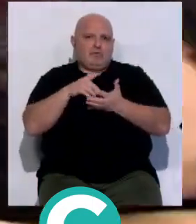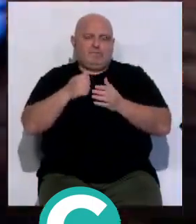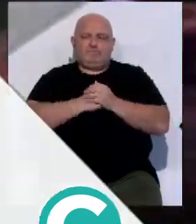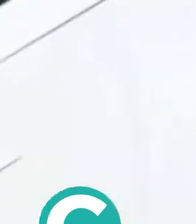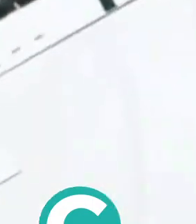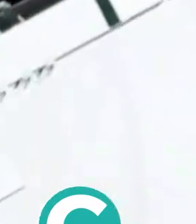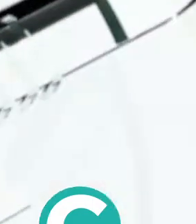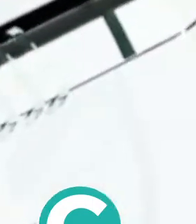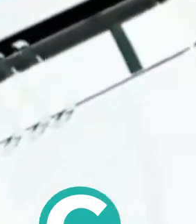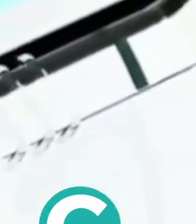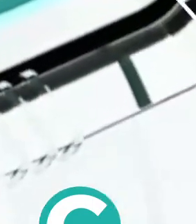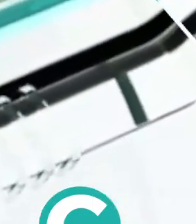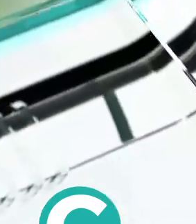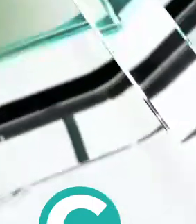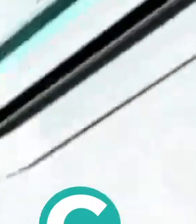Y